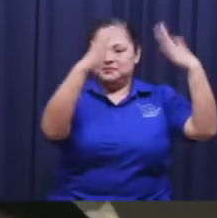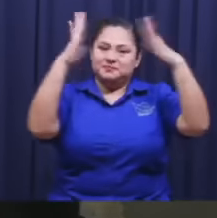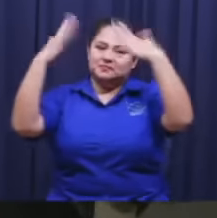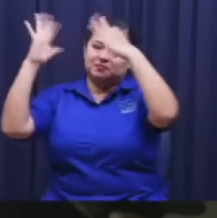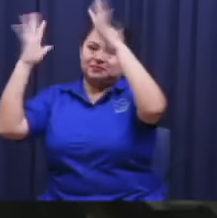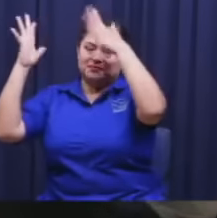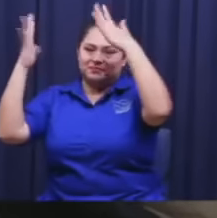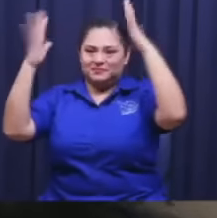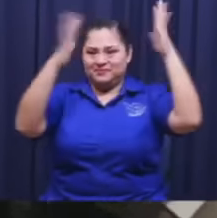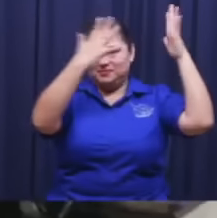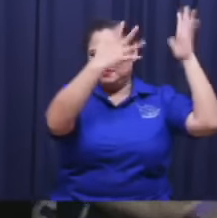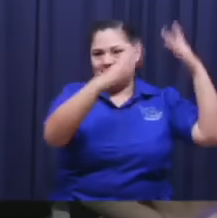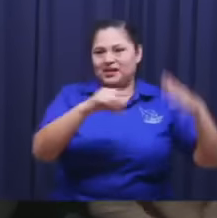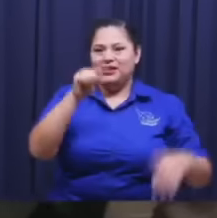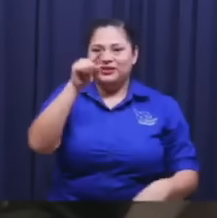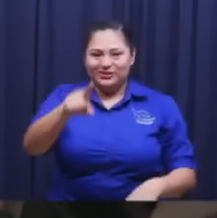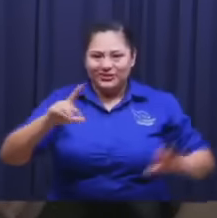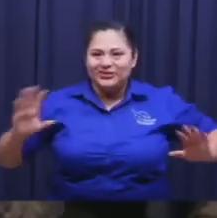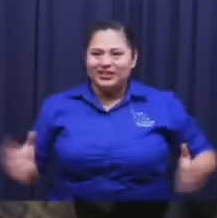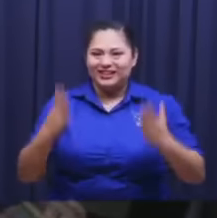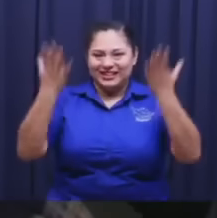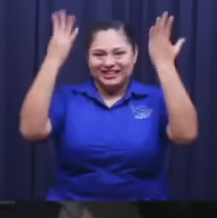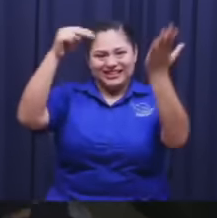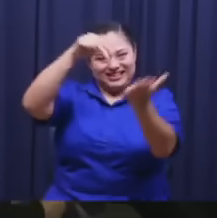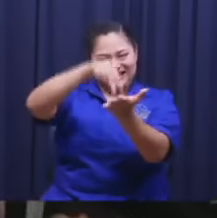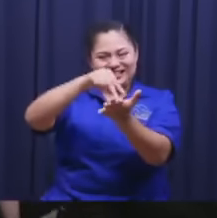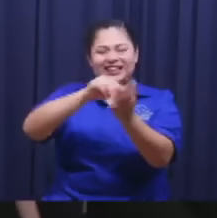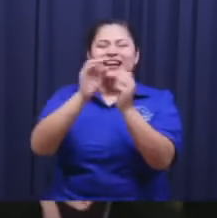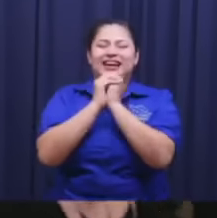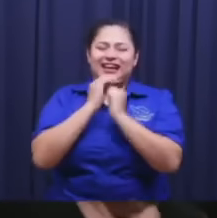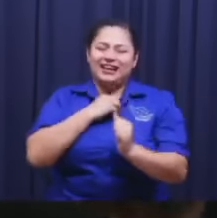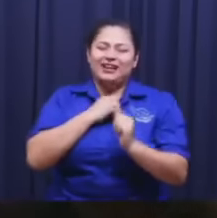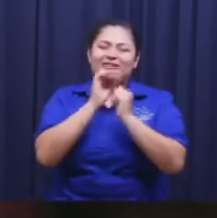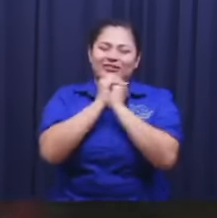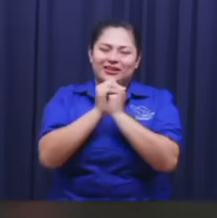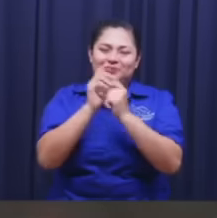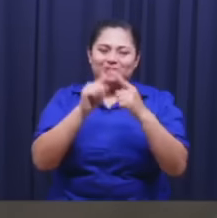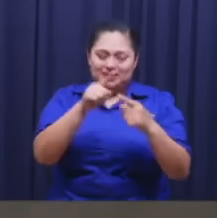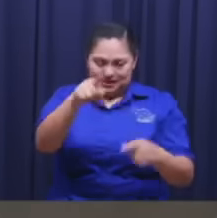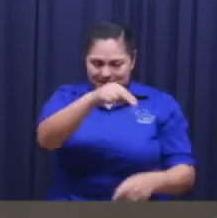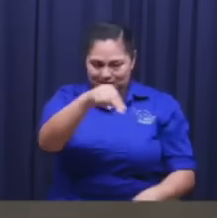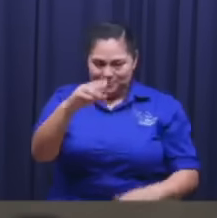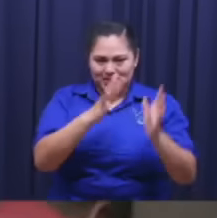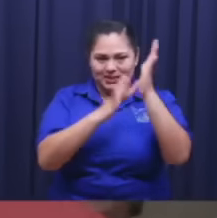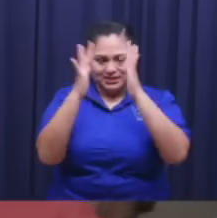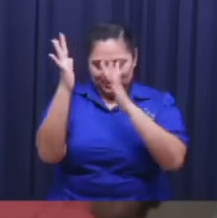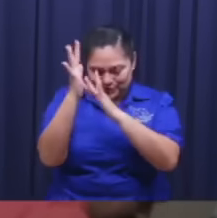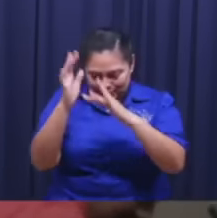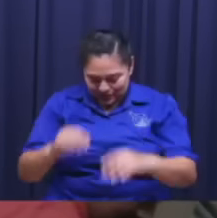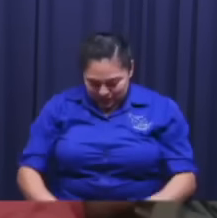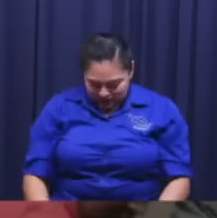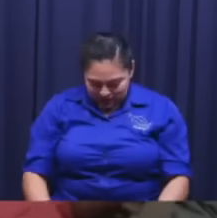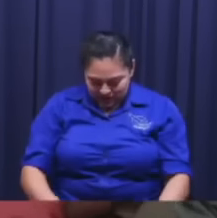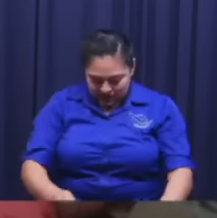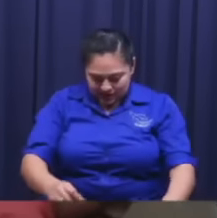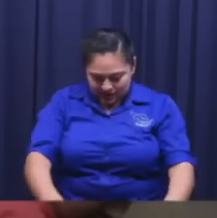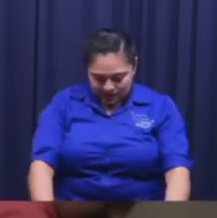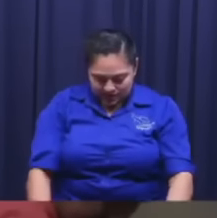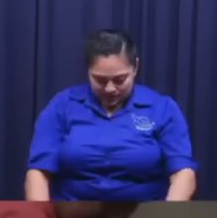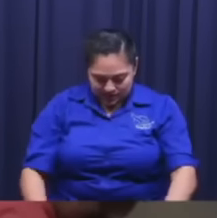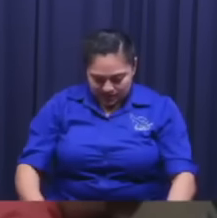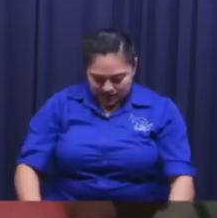Hoy sí. Levántate. Ponte de pie y déjame orar por ti. En nombre de Jesús, mis hermanos de la alabanza, vengan, por